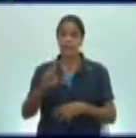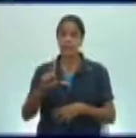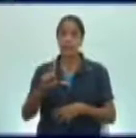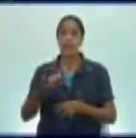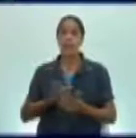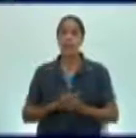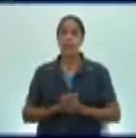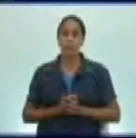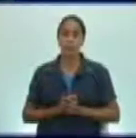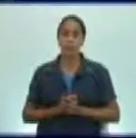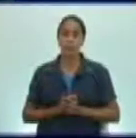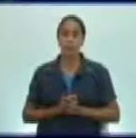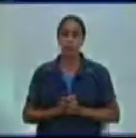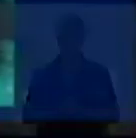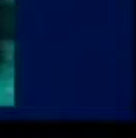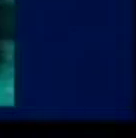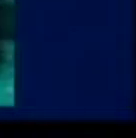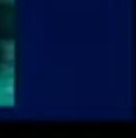cordados.